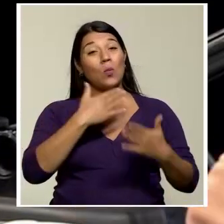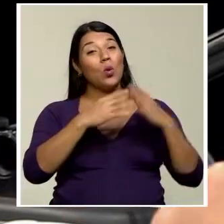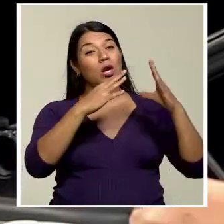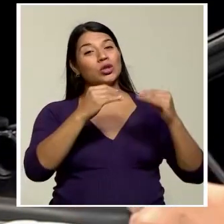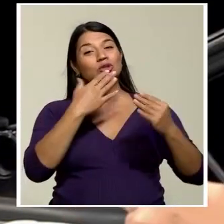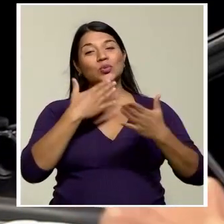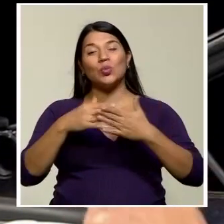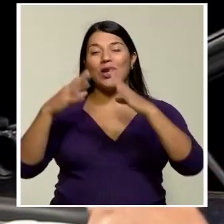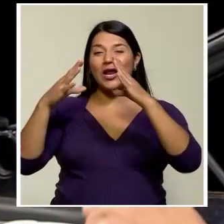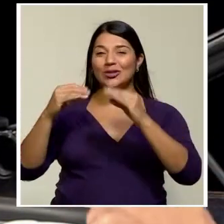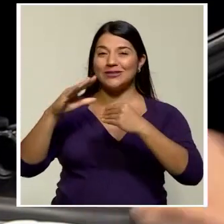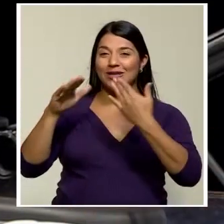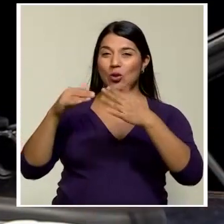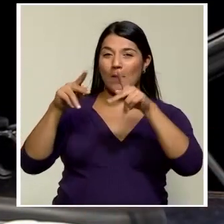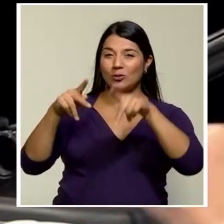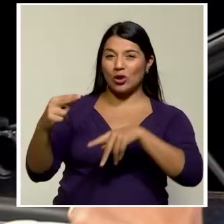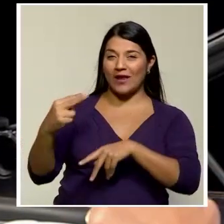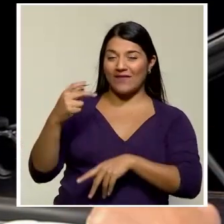de Canal 13 Sinar.